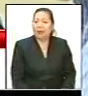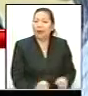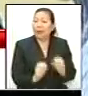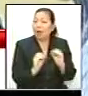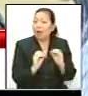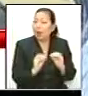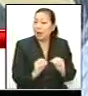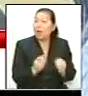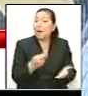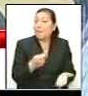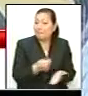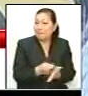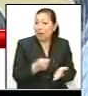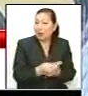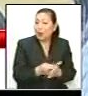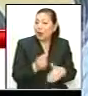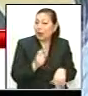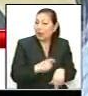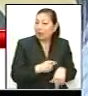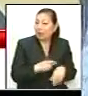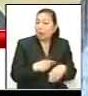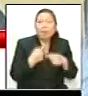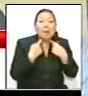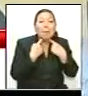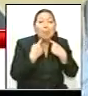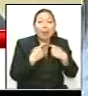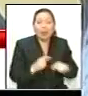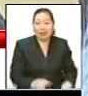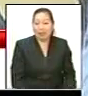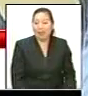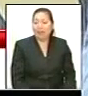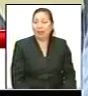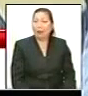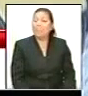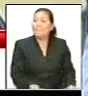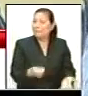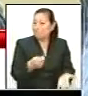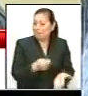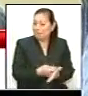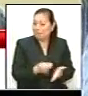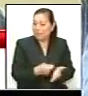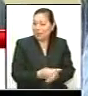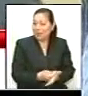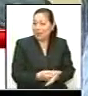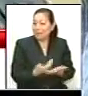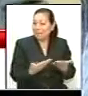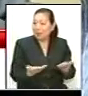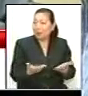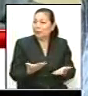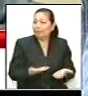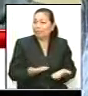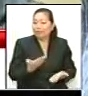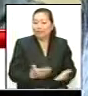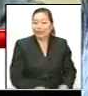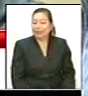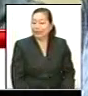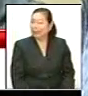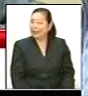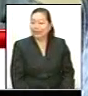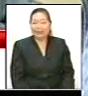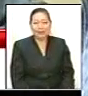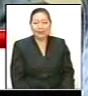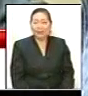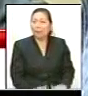ahora pagar por el tiempo perdido, ¿no? Les tenemos que pagar por los daños que supuestamente han ocasionado